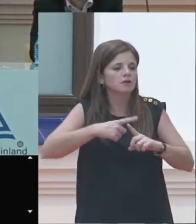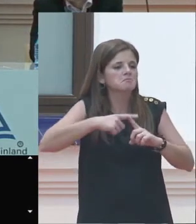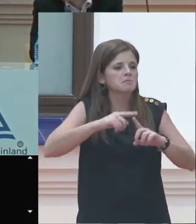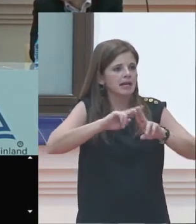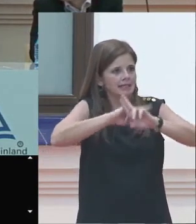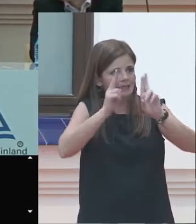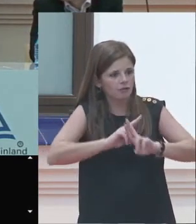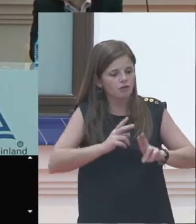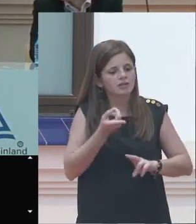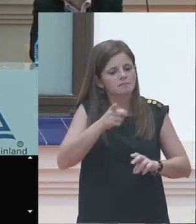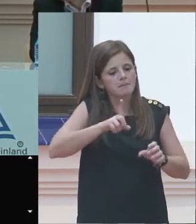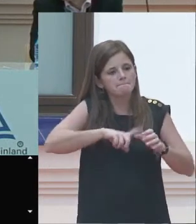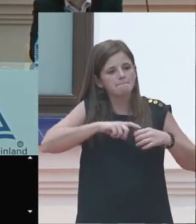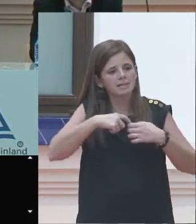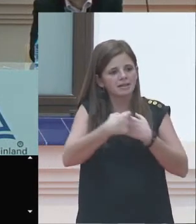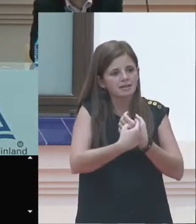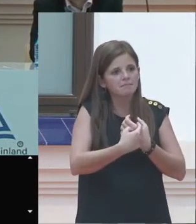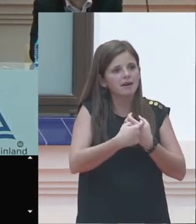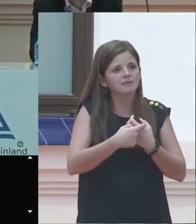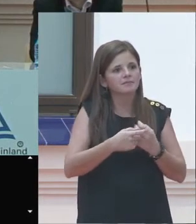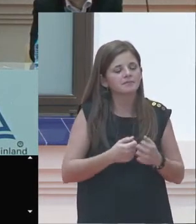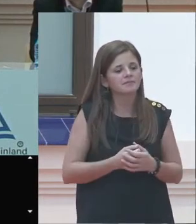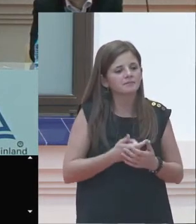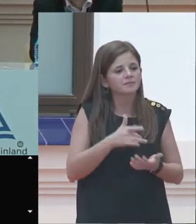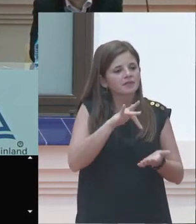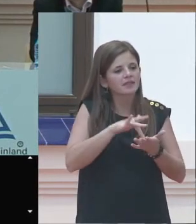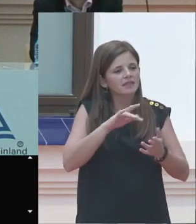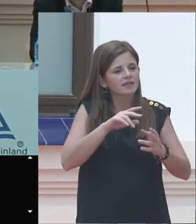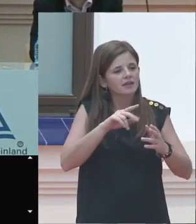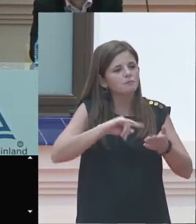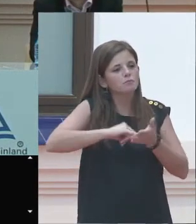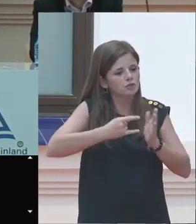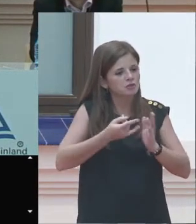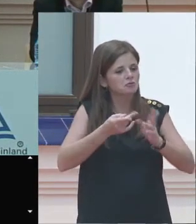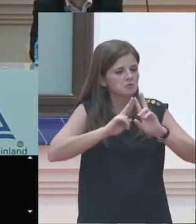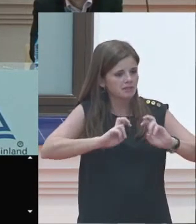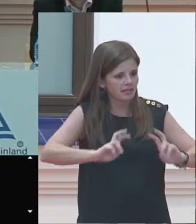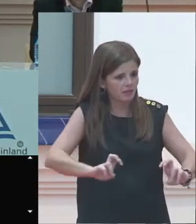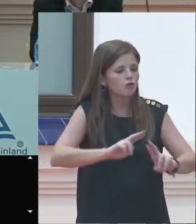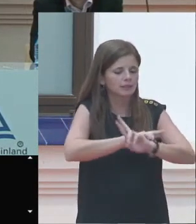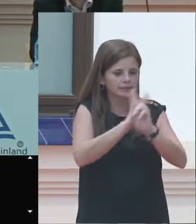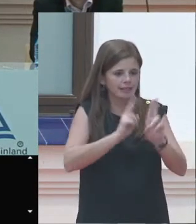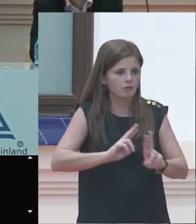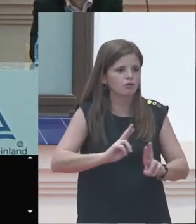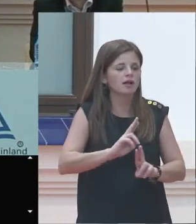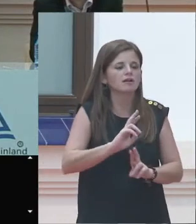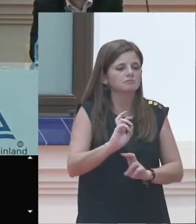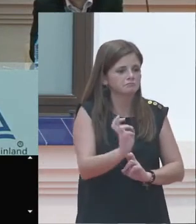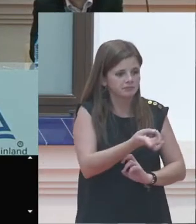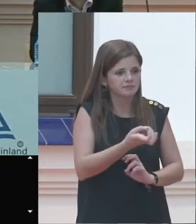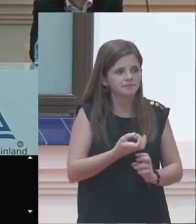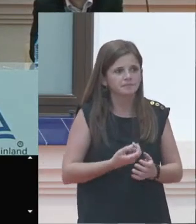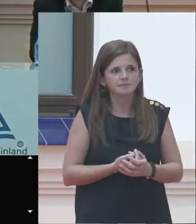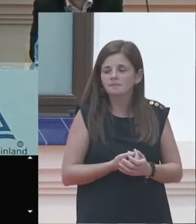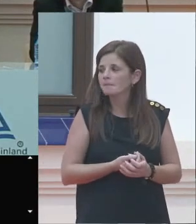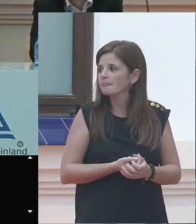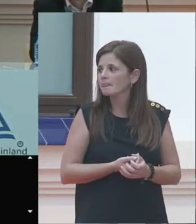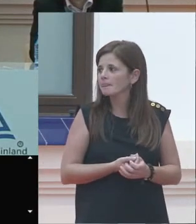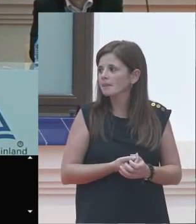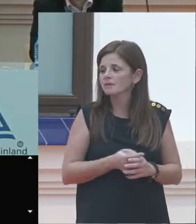ha participado en proyectos de investigación a nivel internacional y nacional, así como en la organización y en el comité científico de